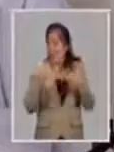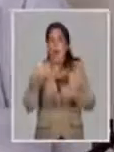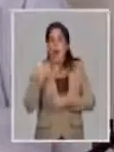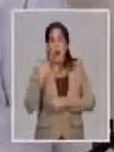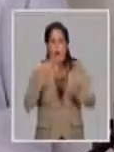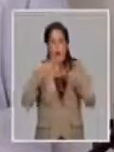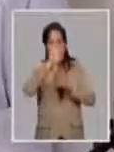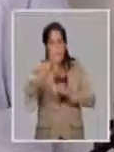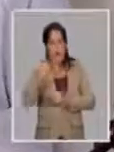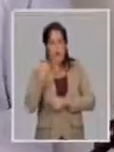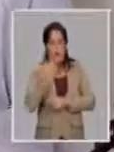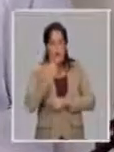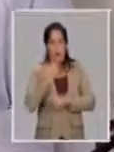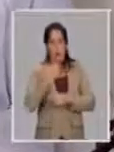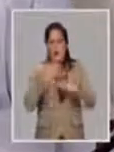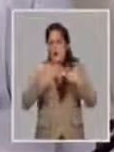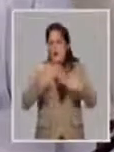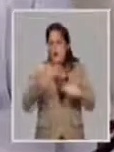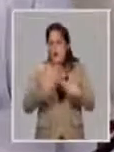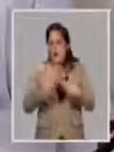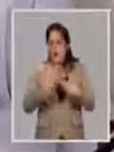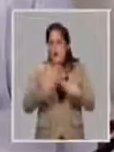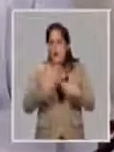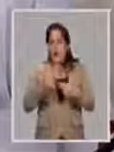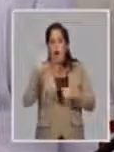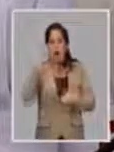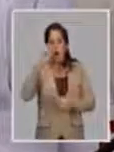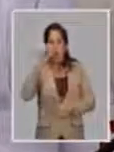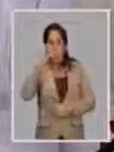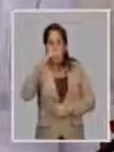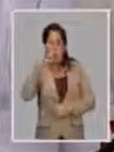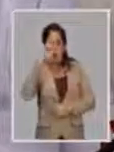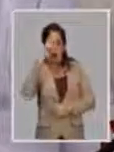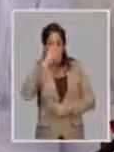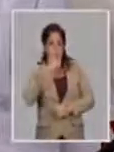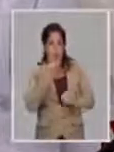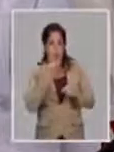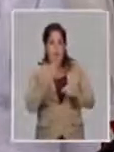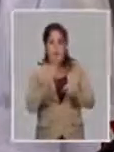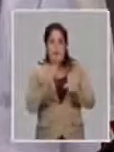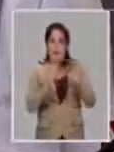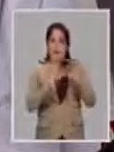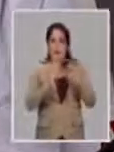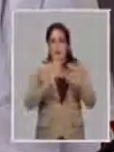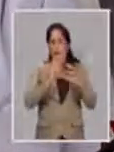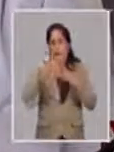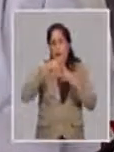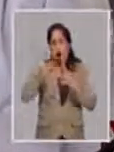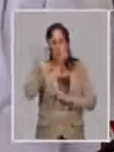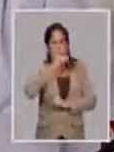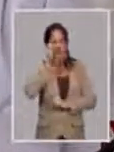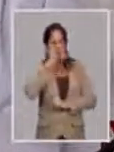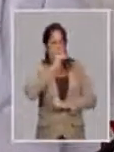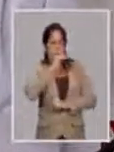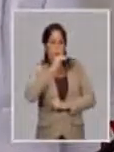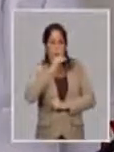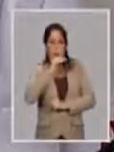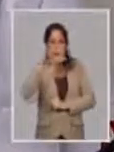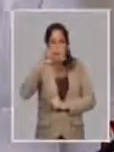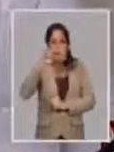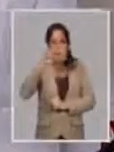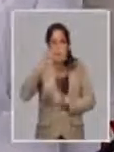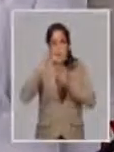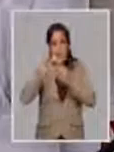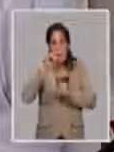obtenido en nuestra institución, expresada en la levadura Pichia pastori, que es una plataforma tecnológica que